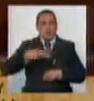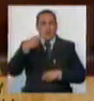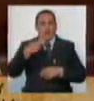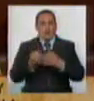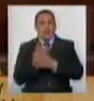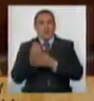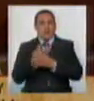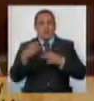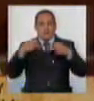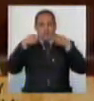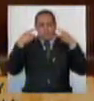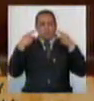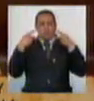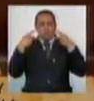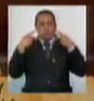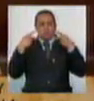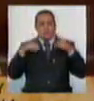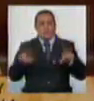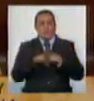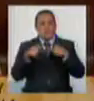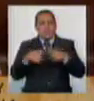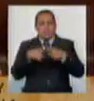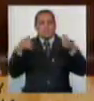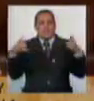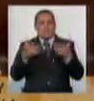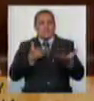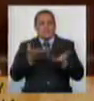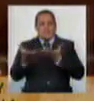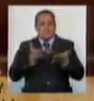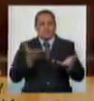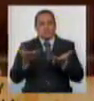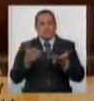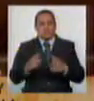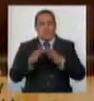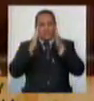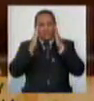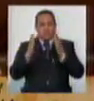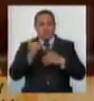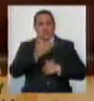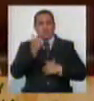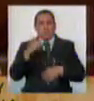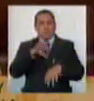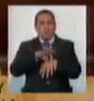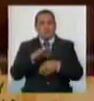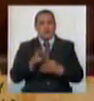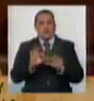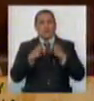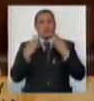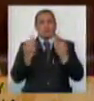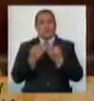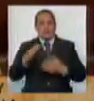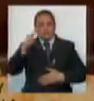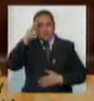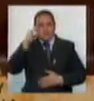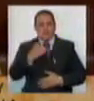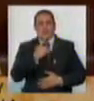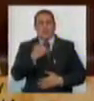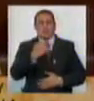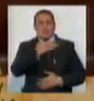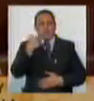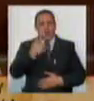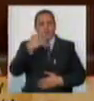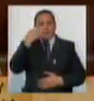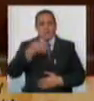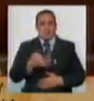Arequipa e Iquitos. La ampliación del servicio de atención a la salud de la familia policial será una